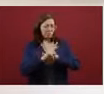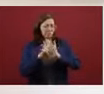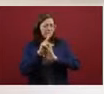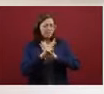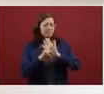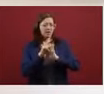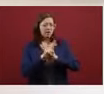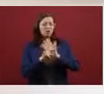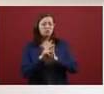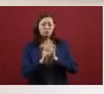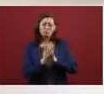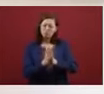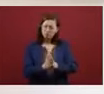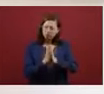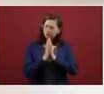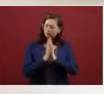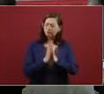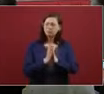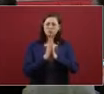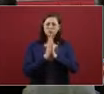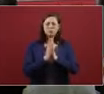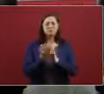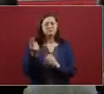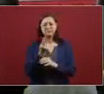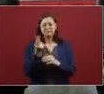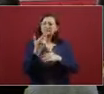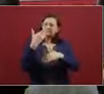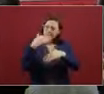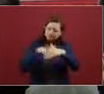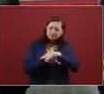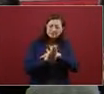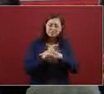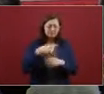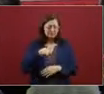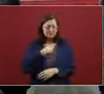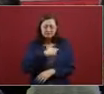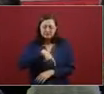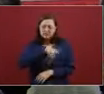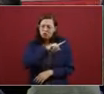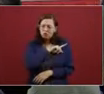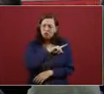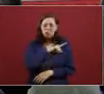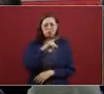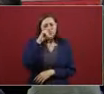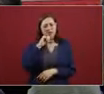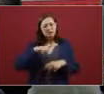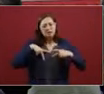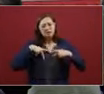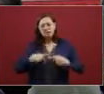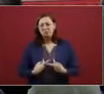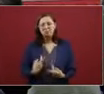él le dice que por favor le permita entrar, que su condición era muy precaria, pero le fue